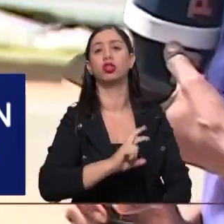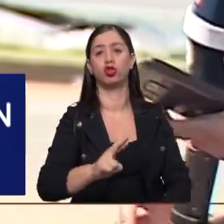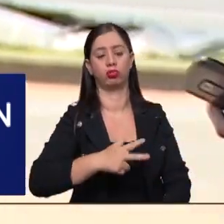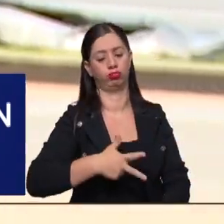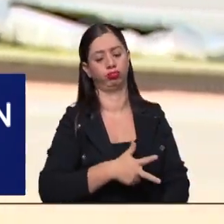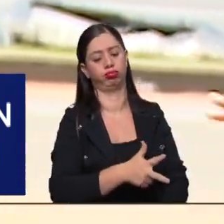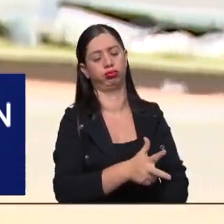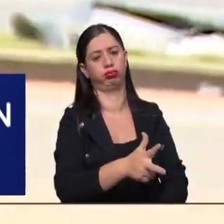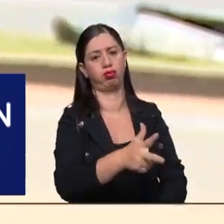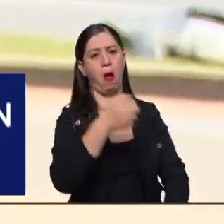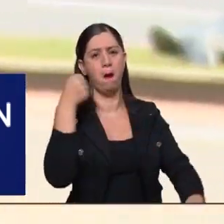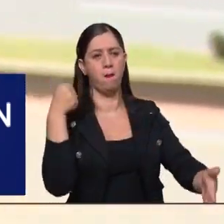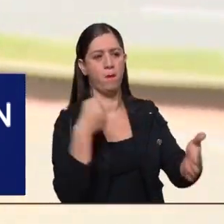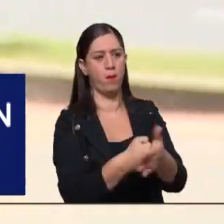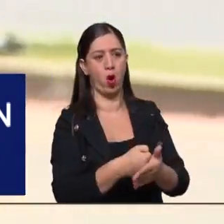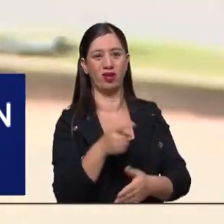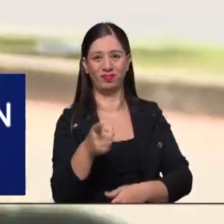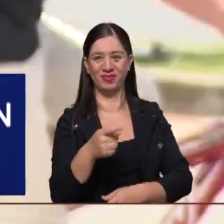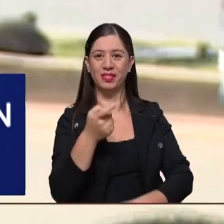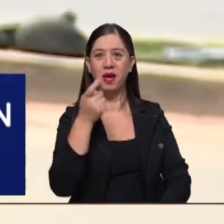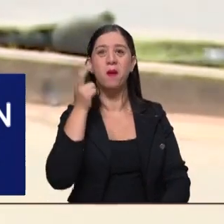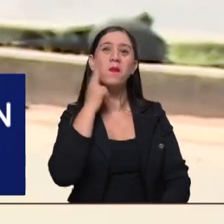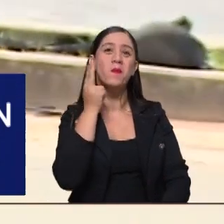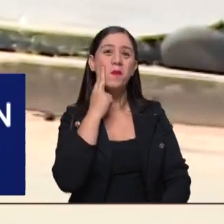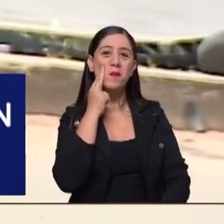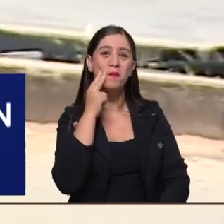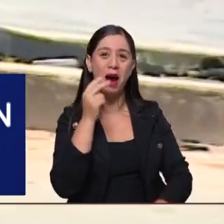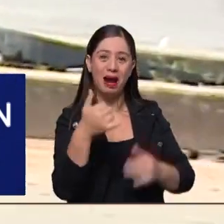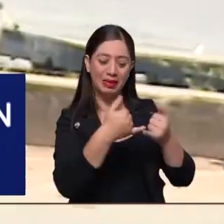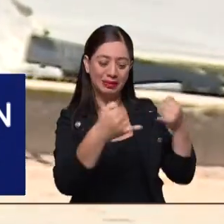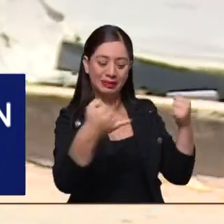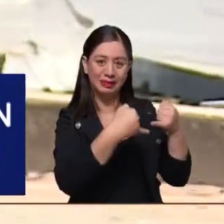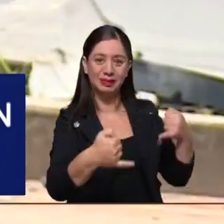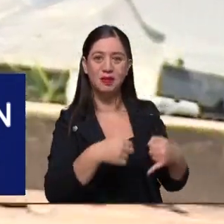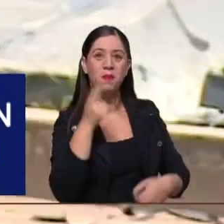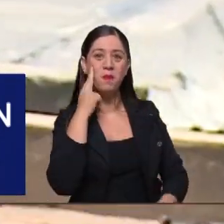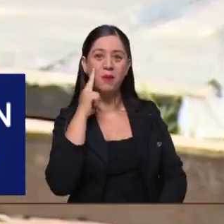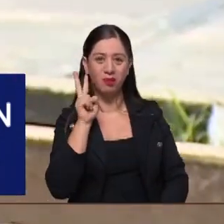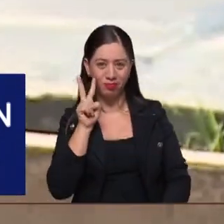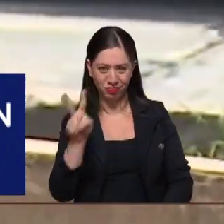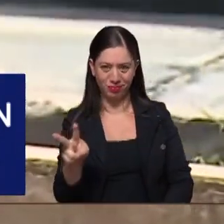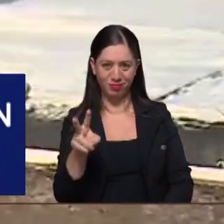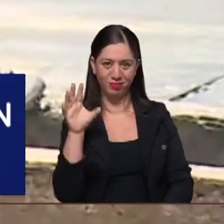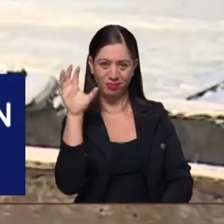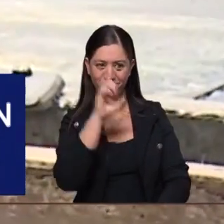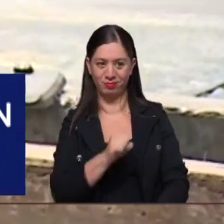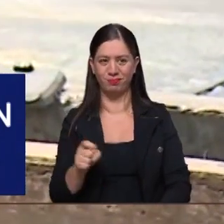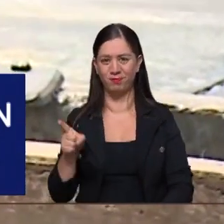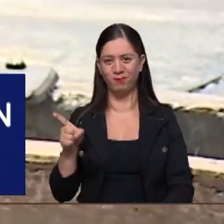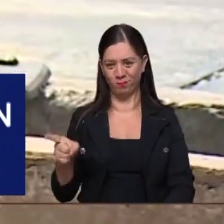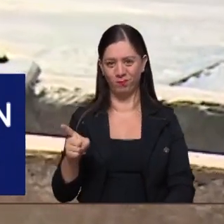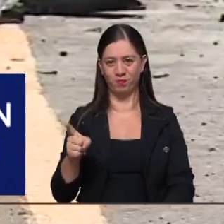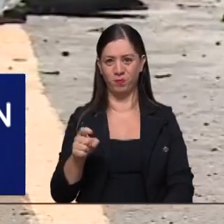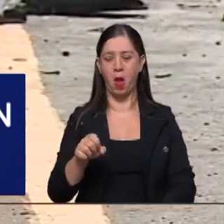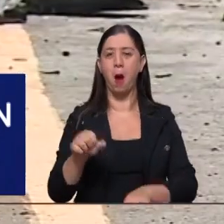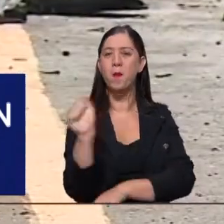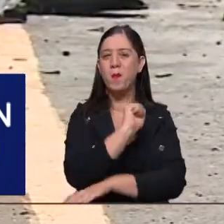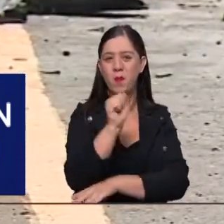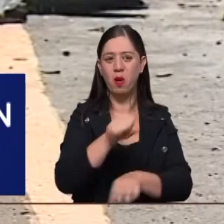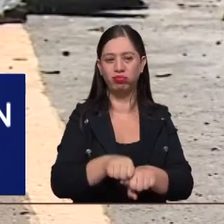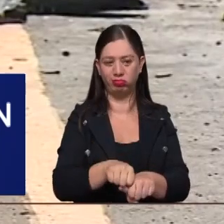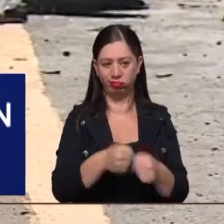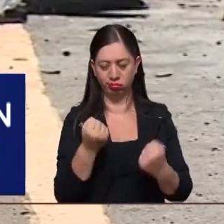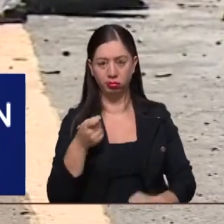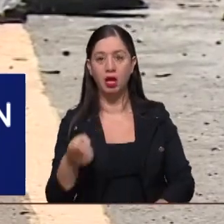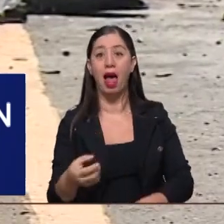vallecaucana colisionó con esas barandas amarillas del separador que están viendo ahí los restos del vehículo. Al